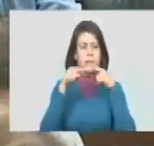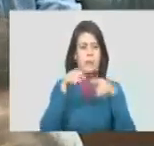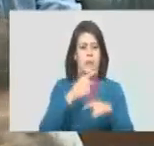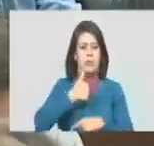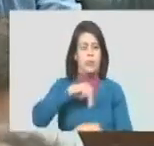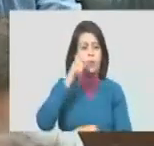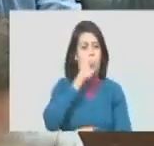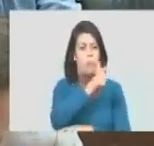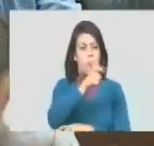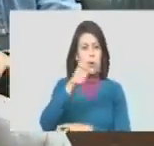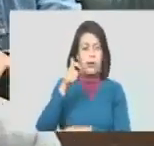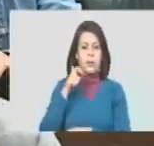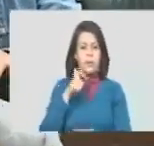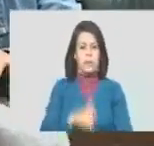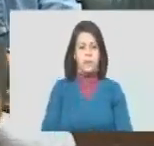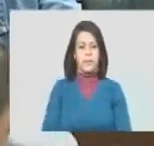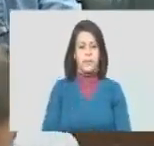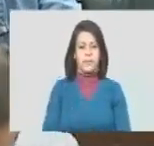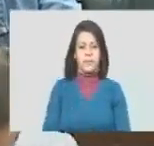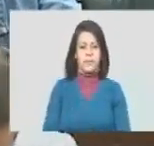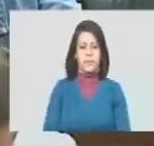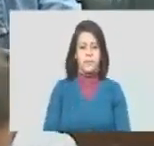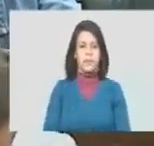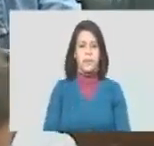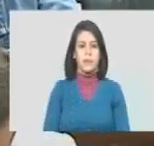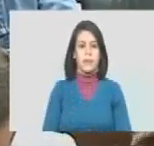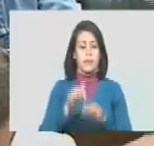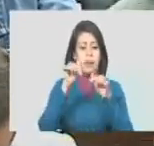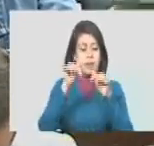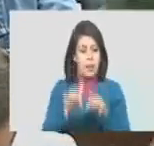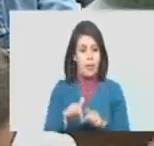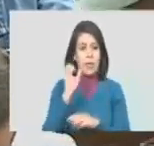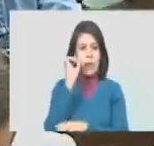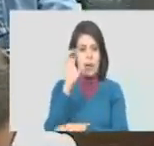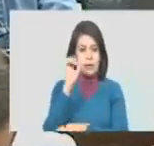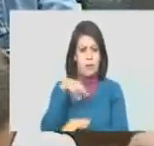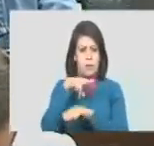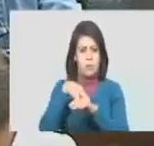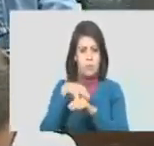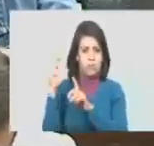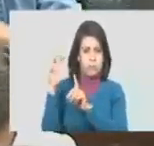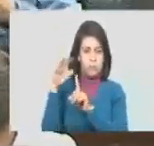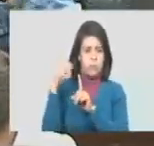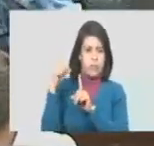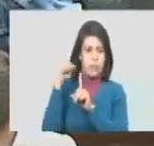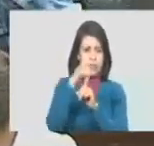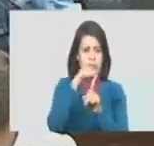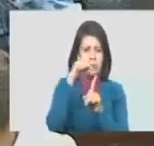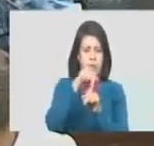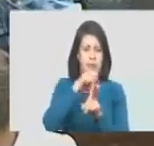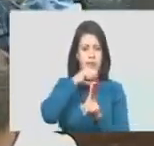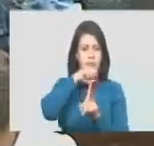a nuestro pueblo que desde este hemiciclo, que es expresión de lucha, al igual que la historia de las y los